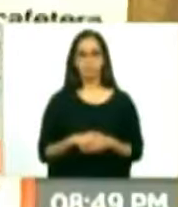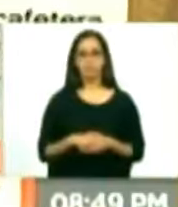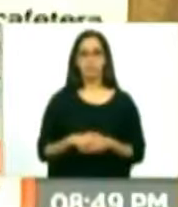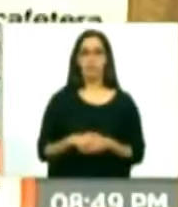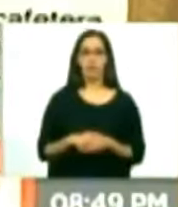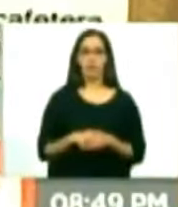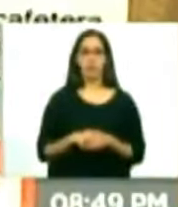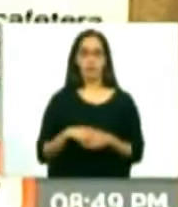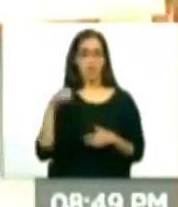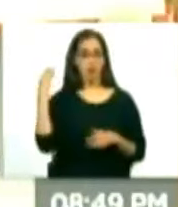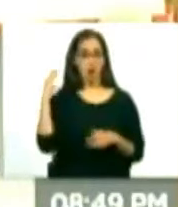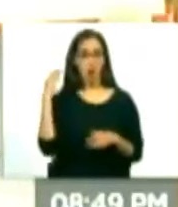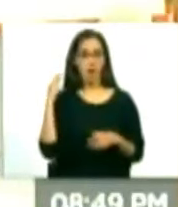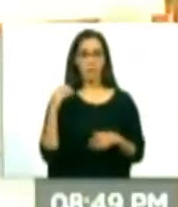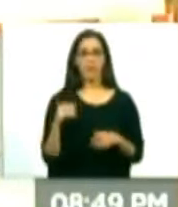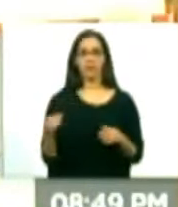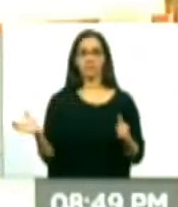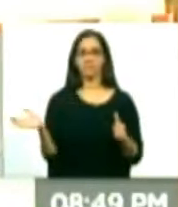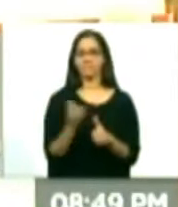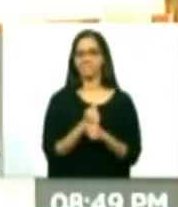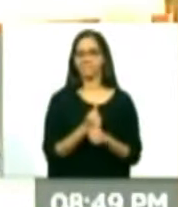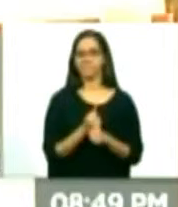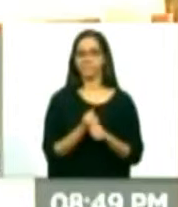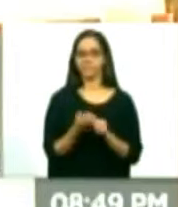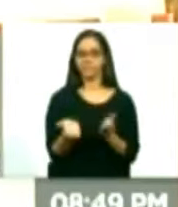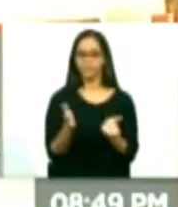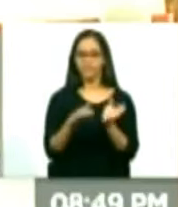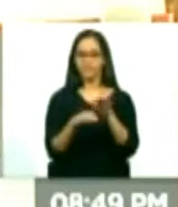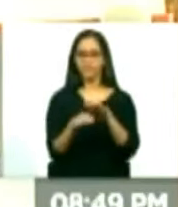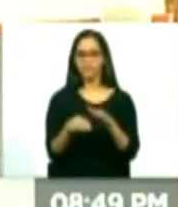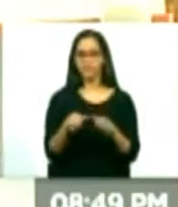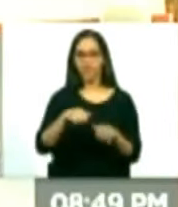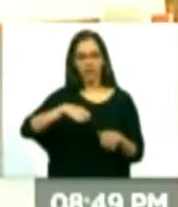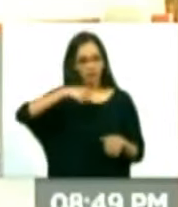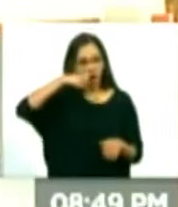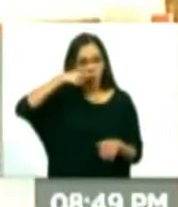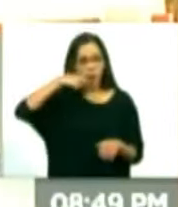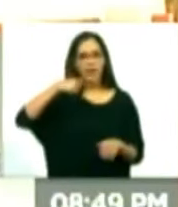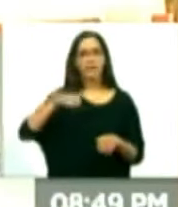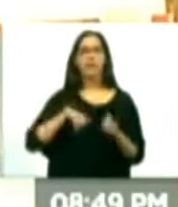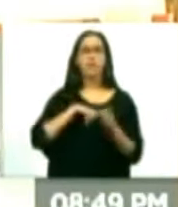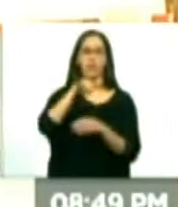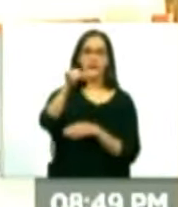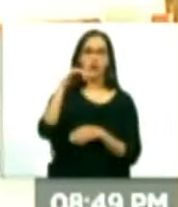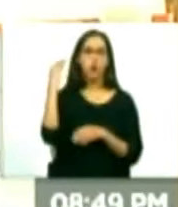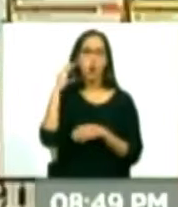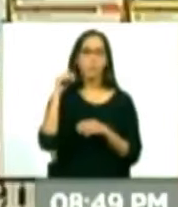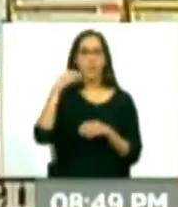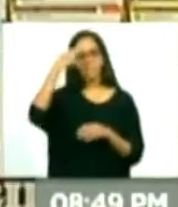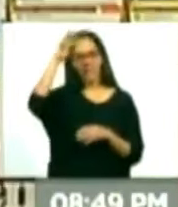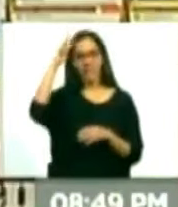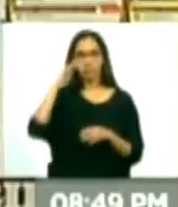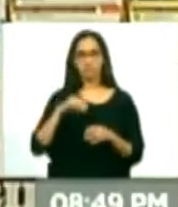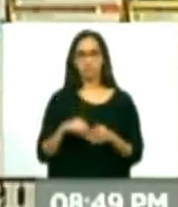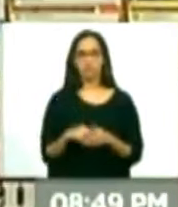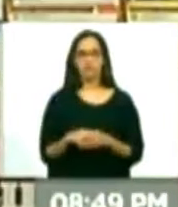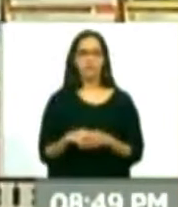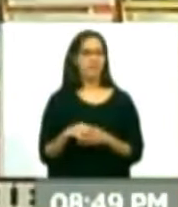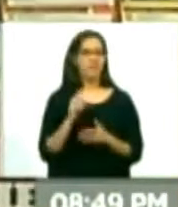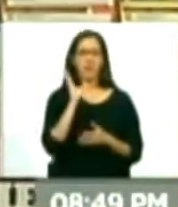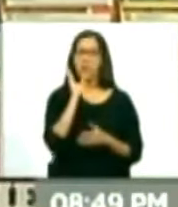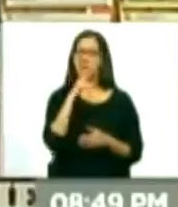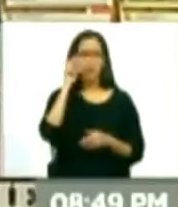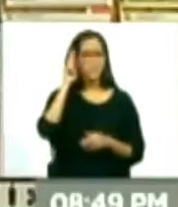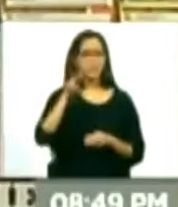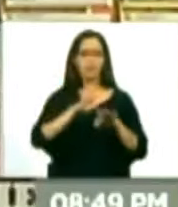Colombia, el tiempo, descubren paquetes que tendrían cocaína en vuelo Colombia-México. Y eso no respetan ni la forma. Lo